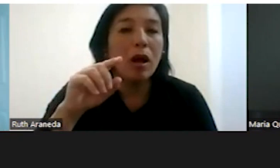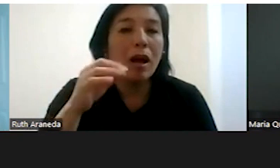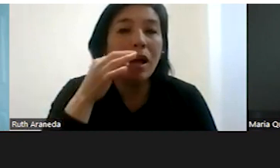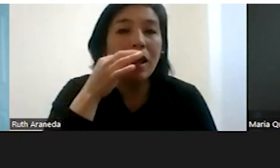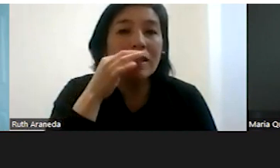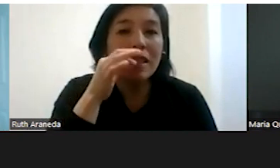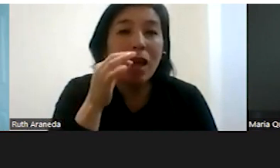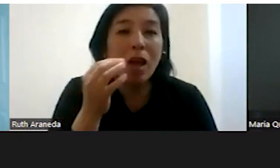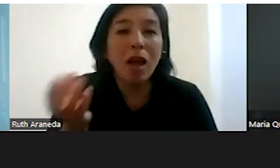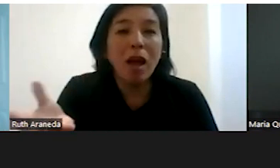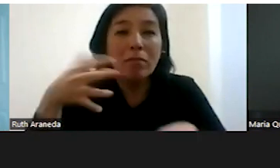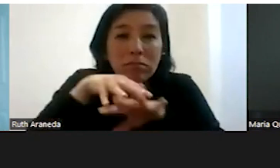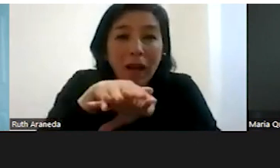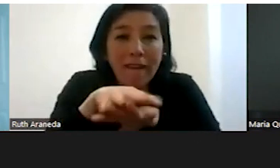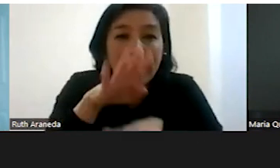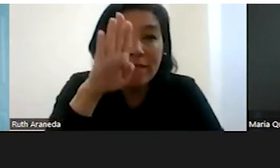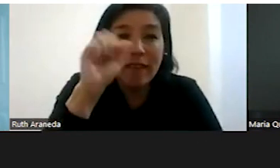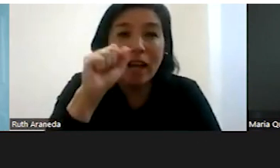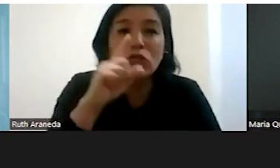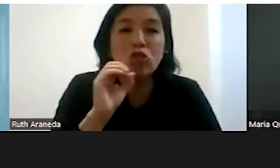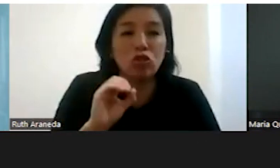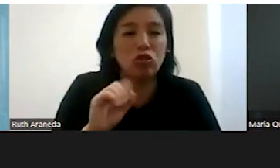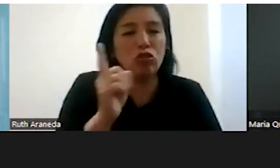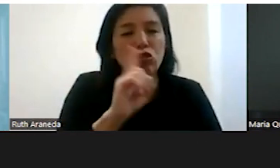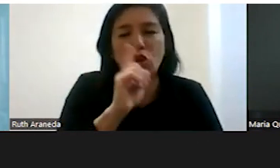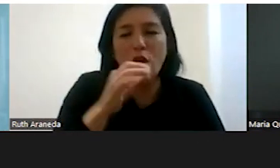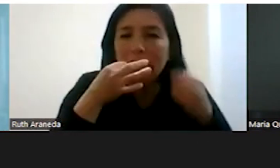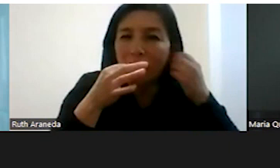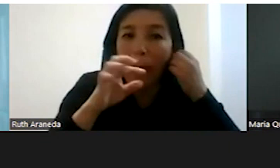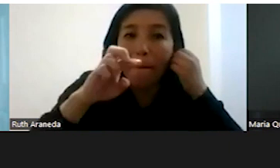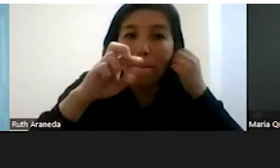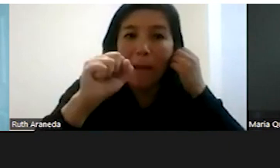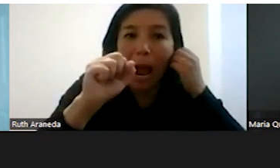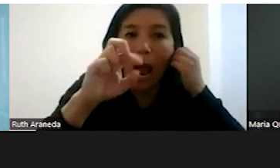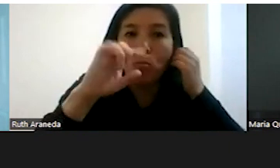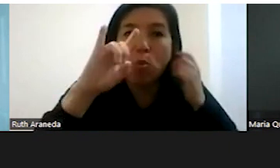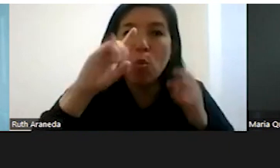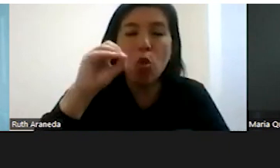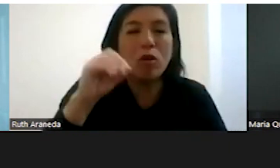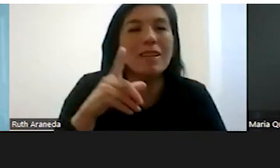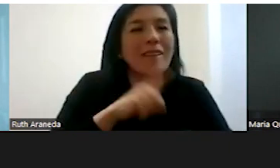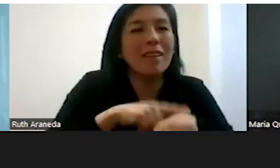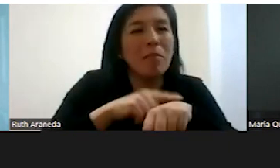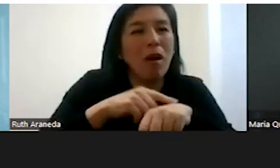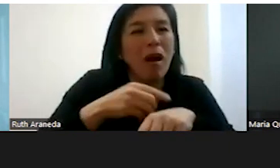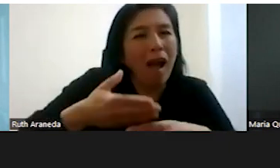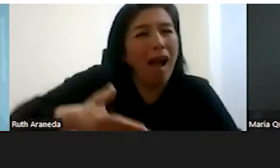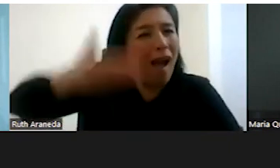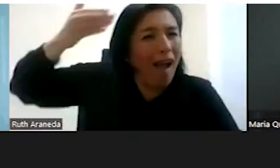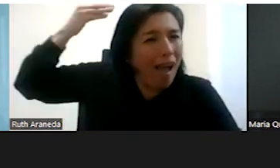Bato. No. Lo que se llamó Papudo era arcaico, el periodo arcaico. Anterior a lo